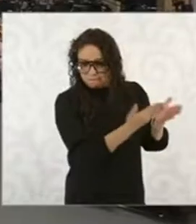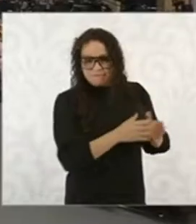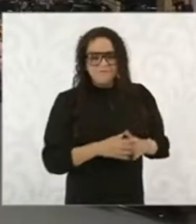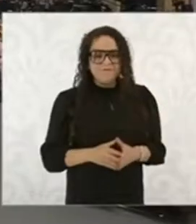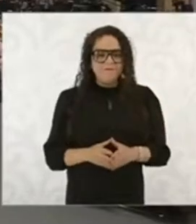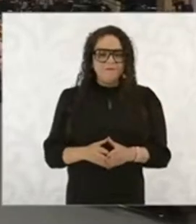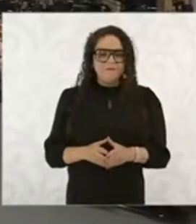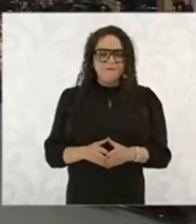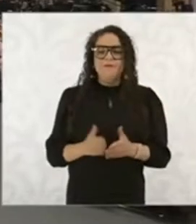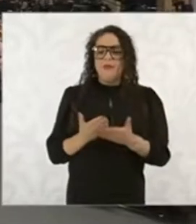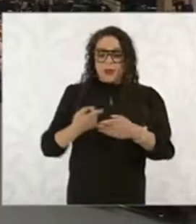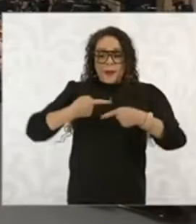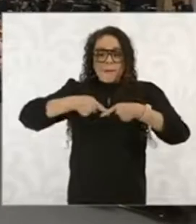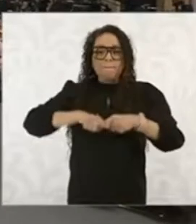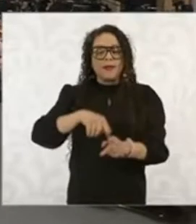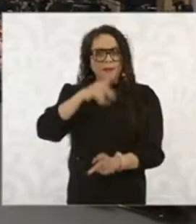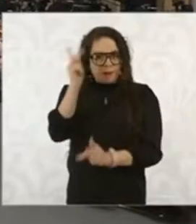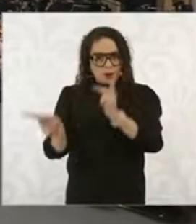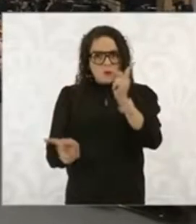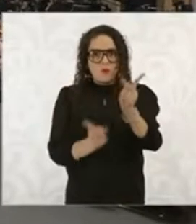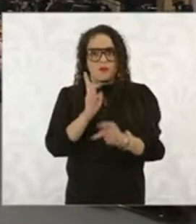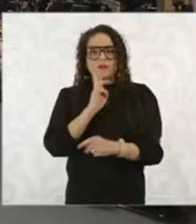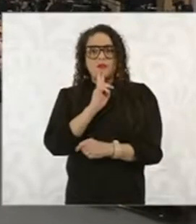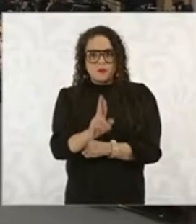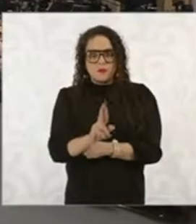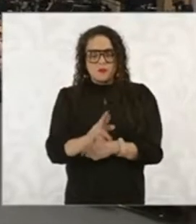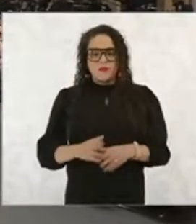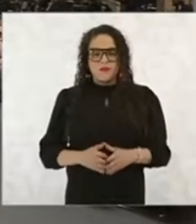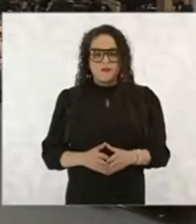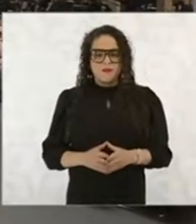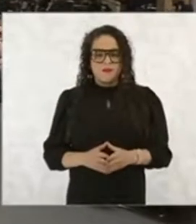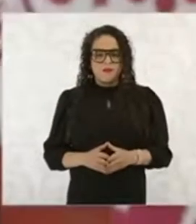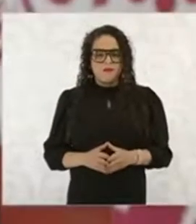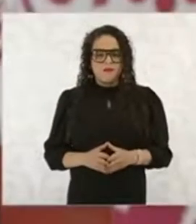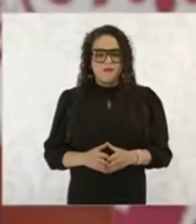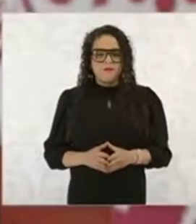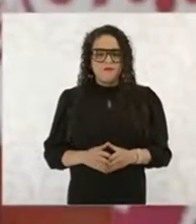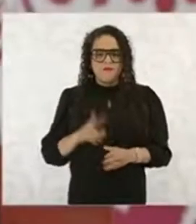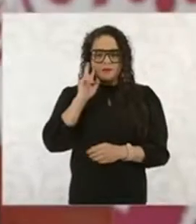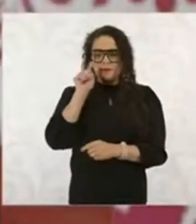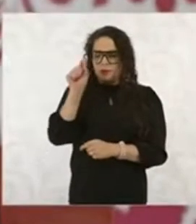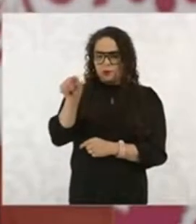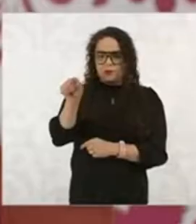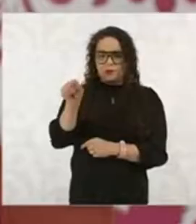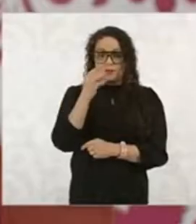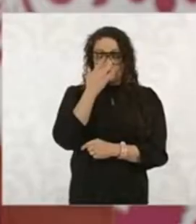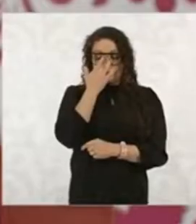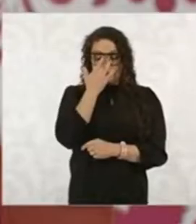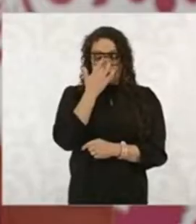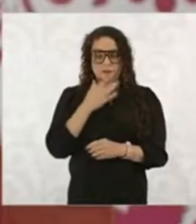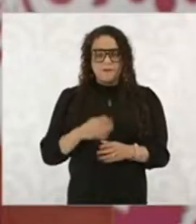a las preguntas. A ver, Alma, ¿qué no has preguntado hace rato?